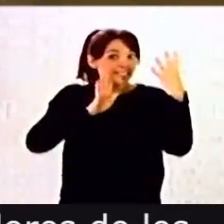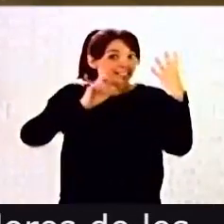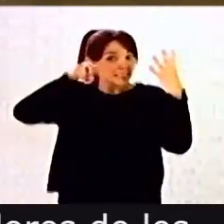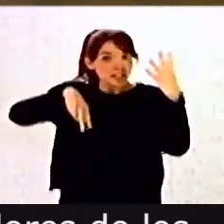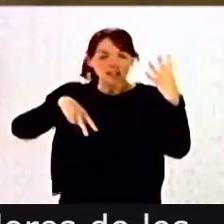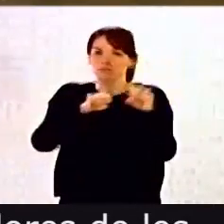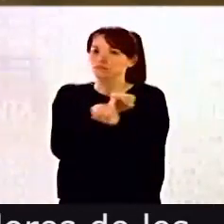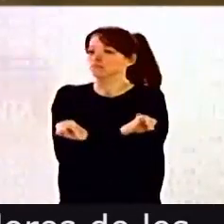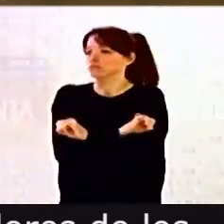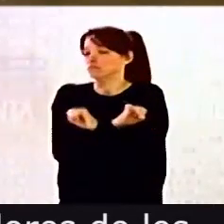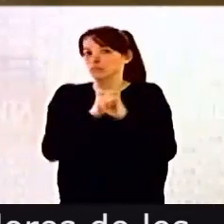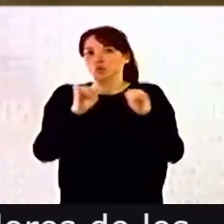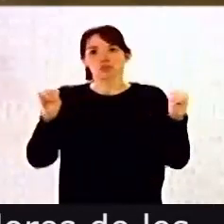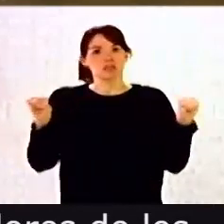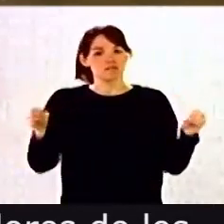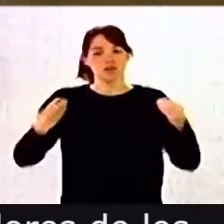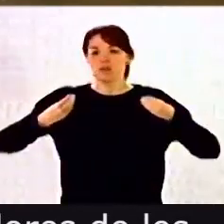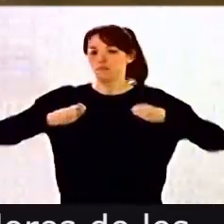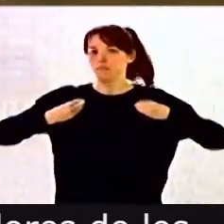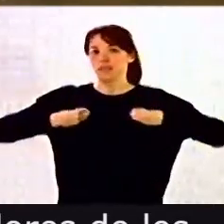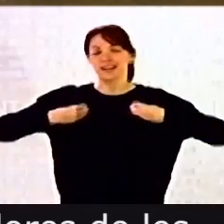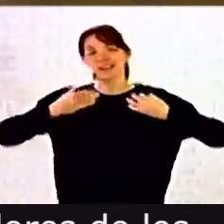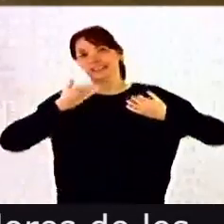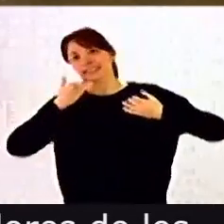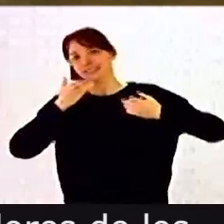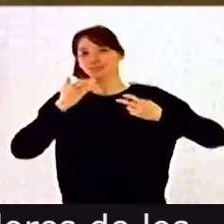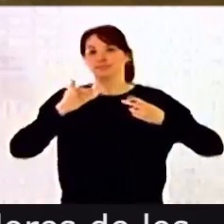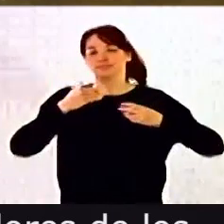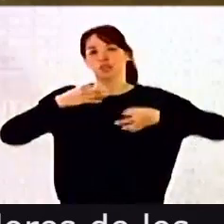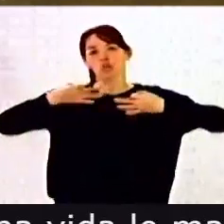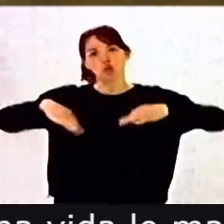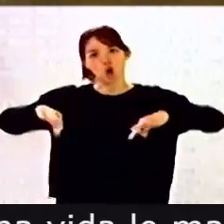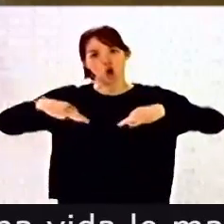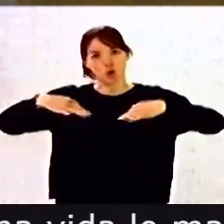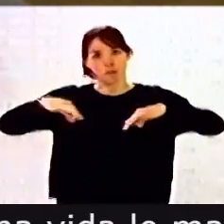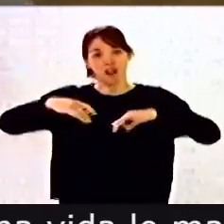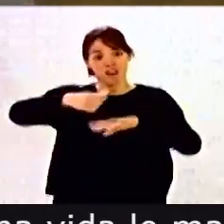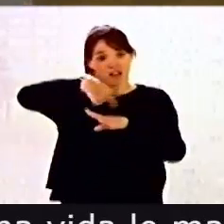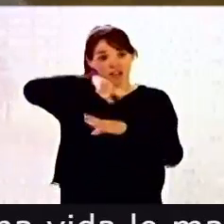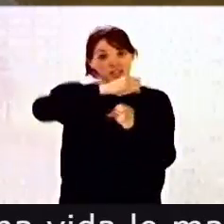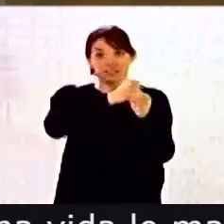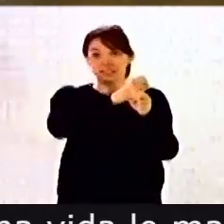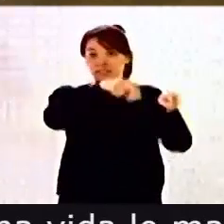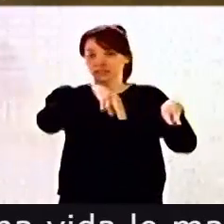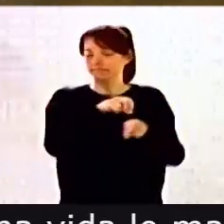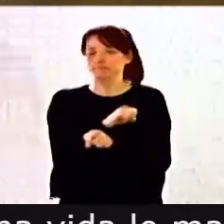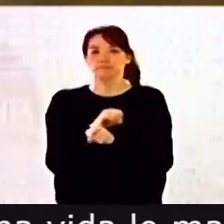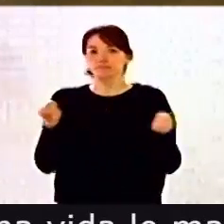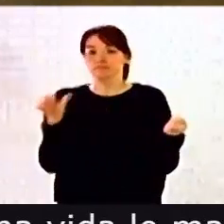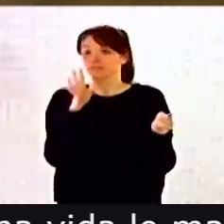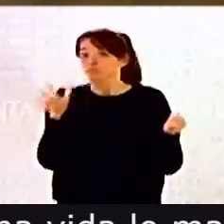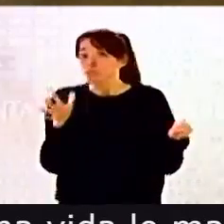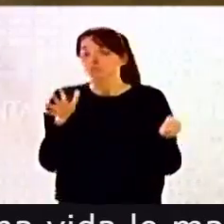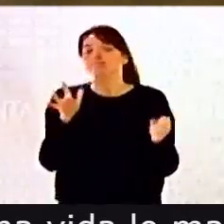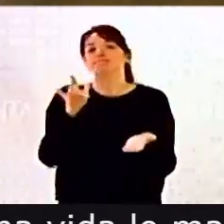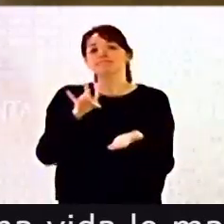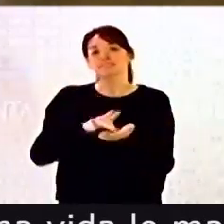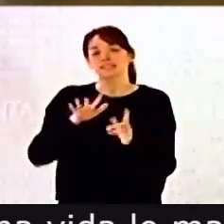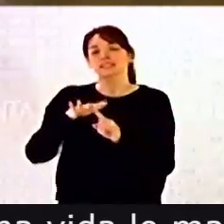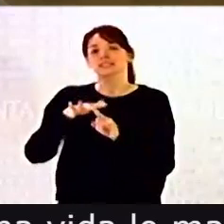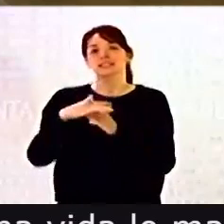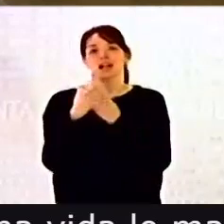que pudiésemos hacer una vida lo más normal posible dentro de la anormalidad que supone una situación como es el